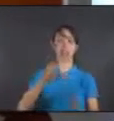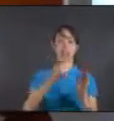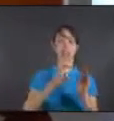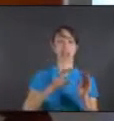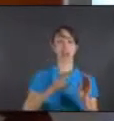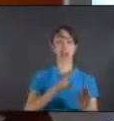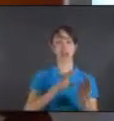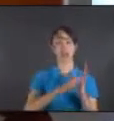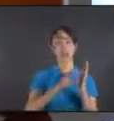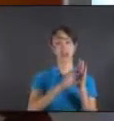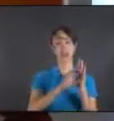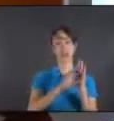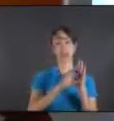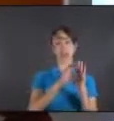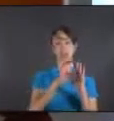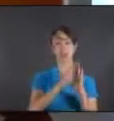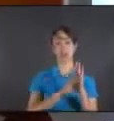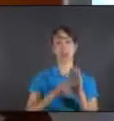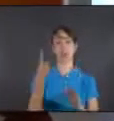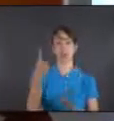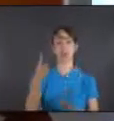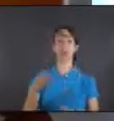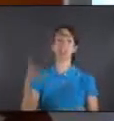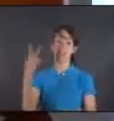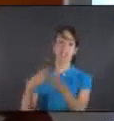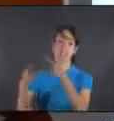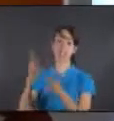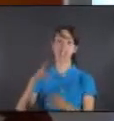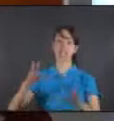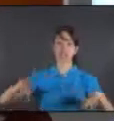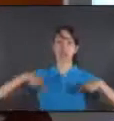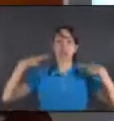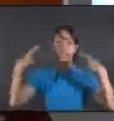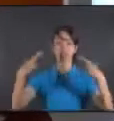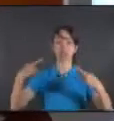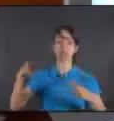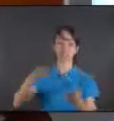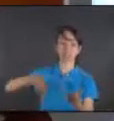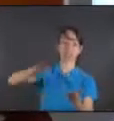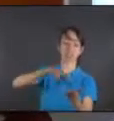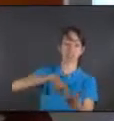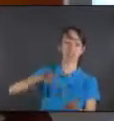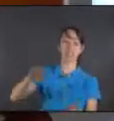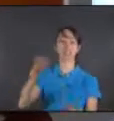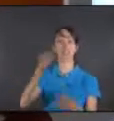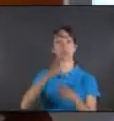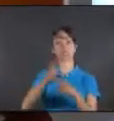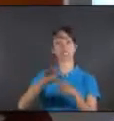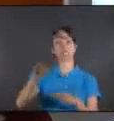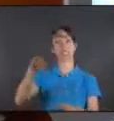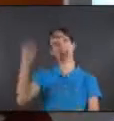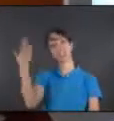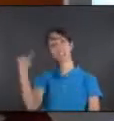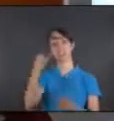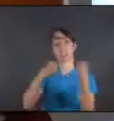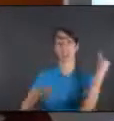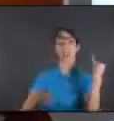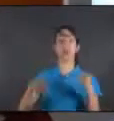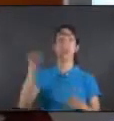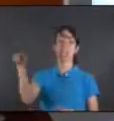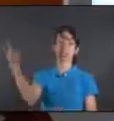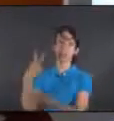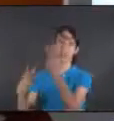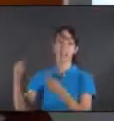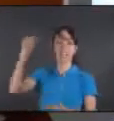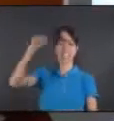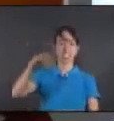a reinar sobre Israel. En otras palabras, lo que estoy diciendo es que aquí es que